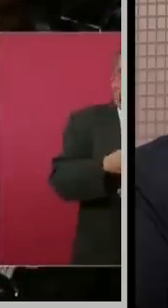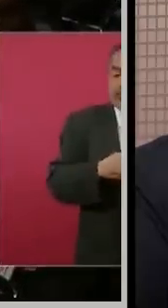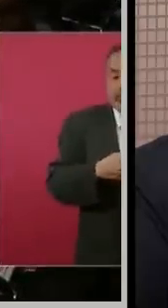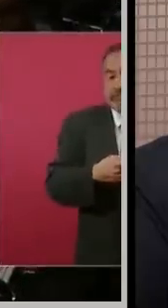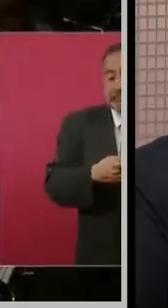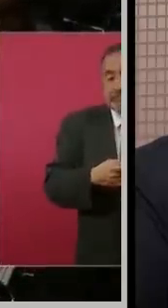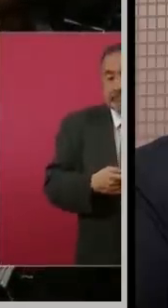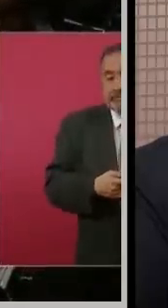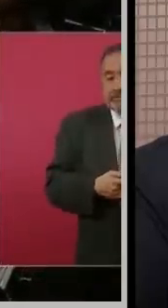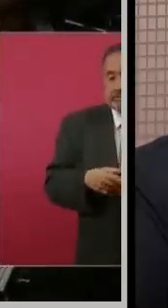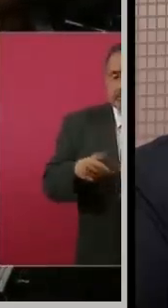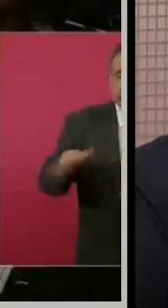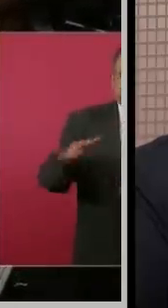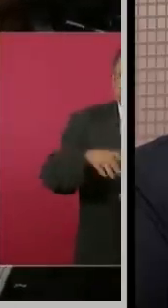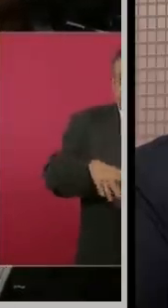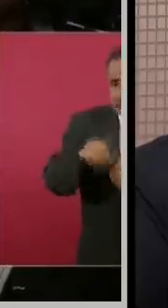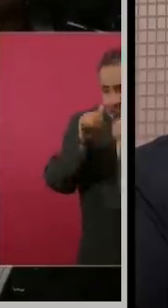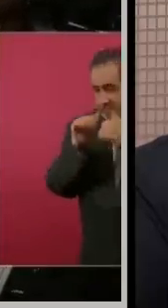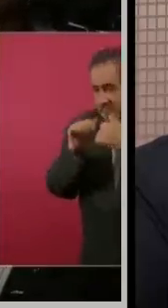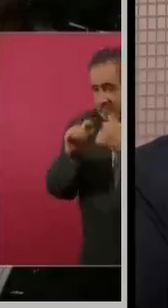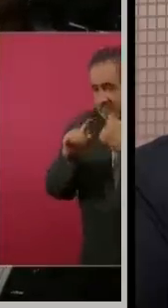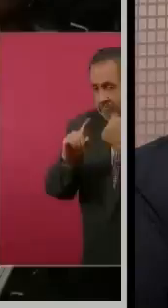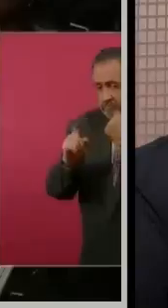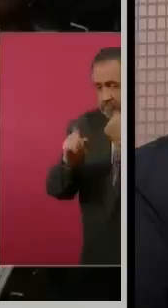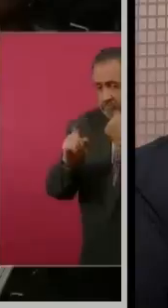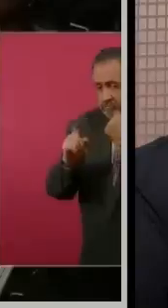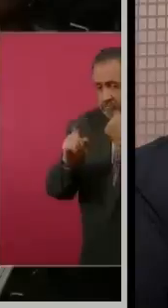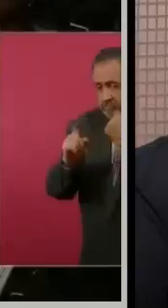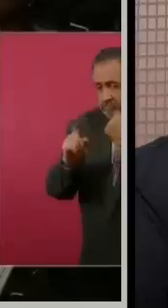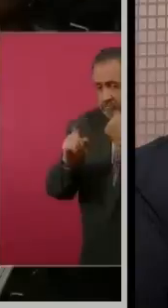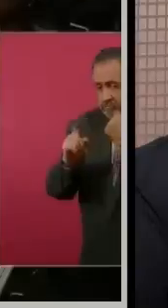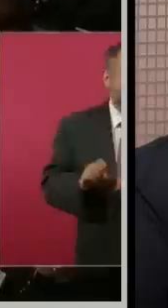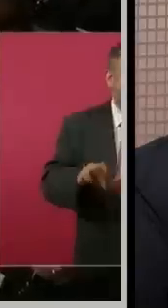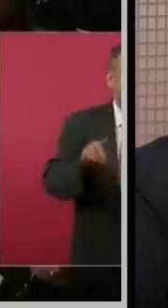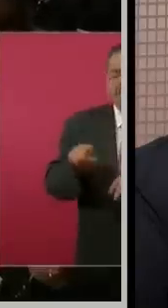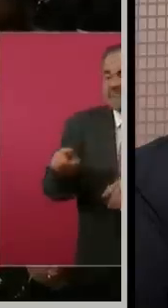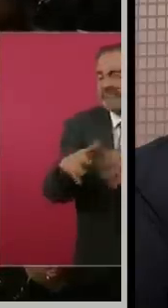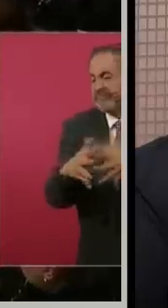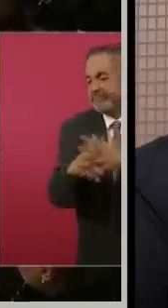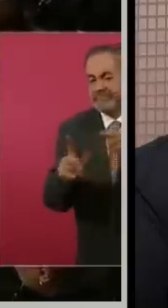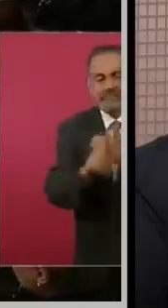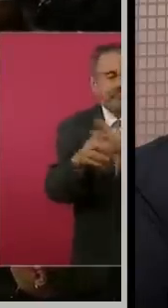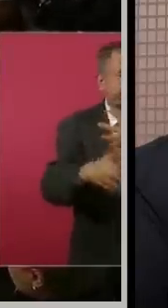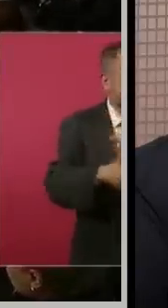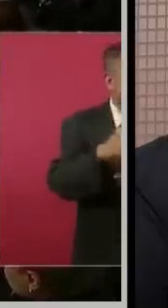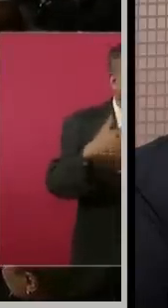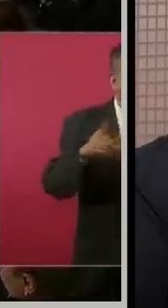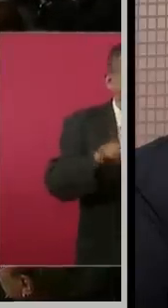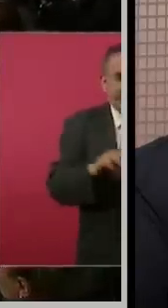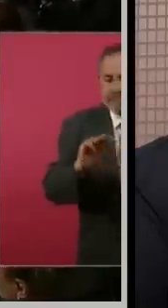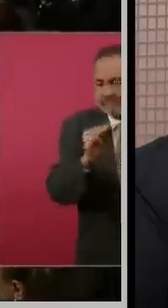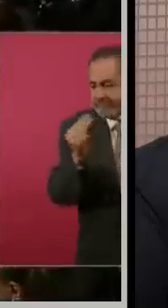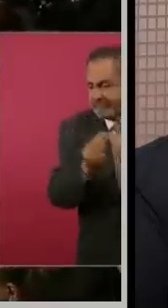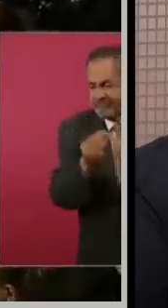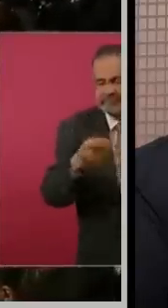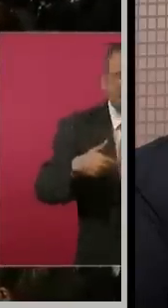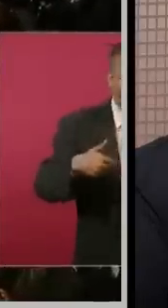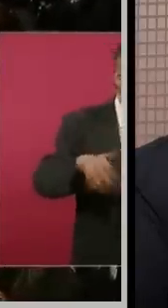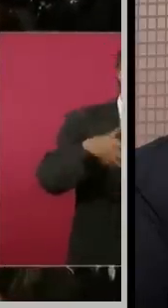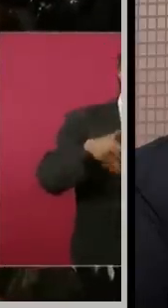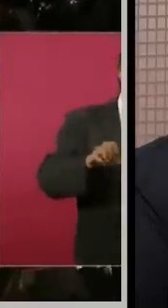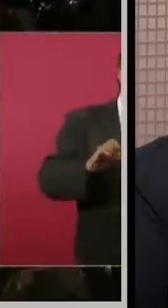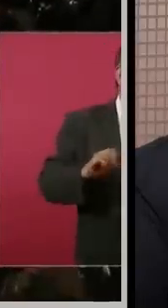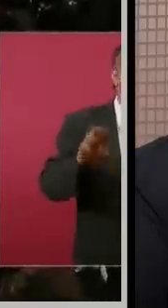descuidaron y toleraron la delincuencia